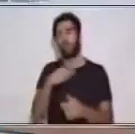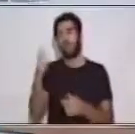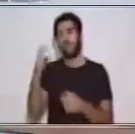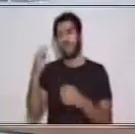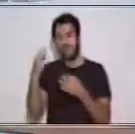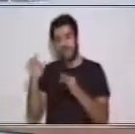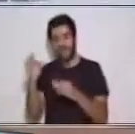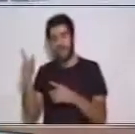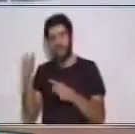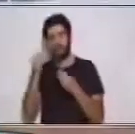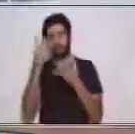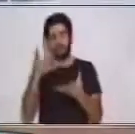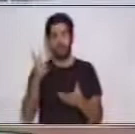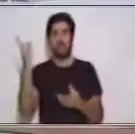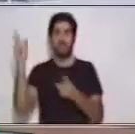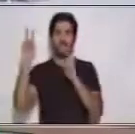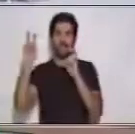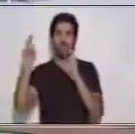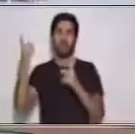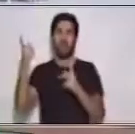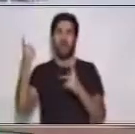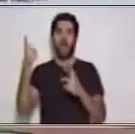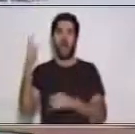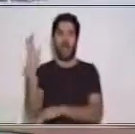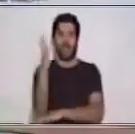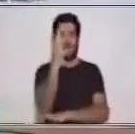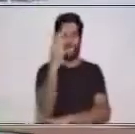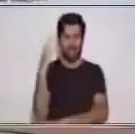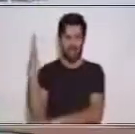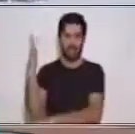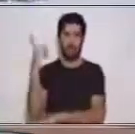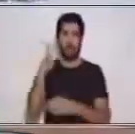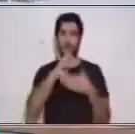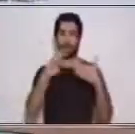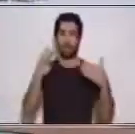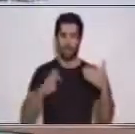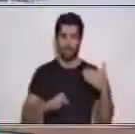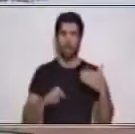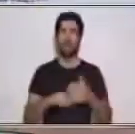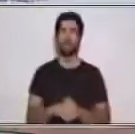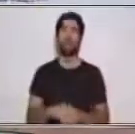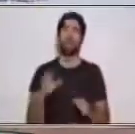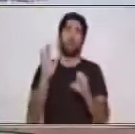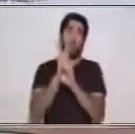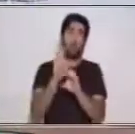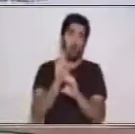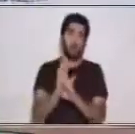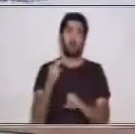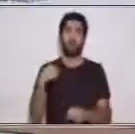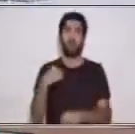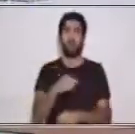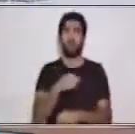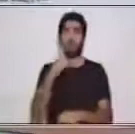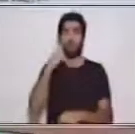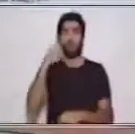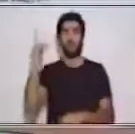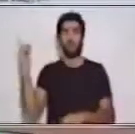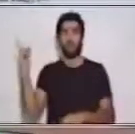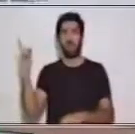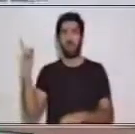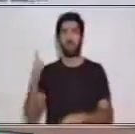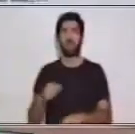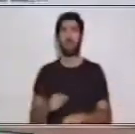párrafo. Esto es sobre la selva petenera. Por ejemplo, si nosotros tenemos un